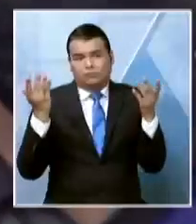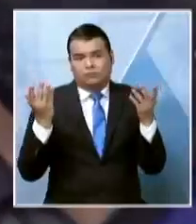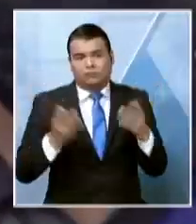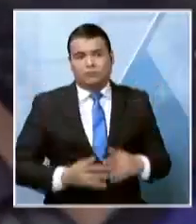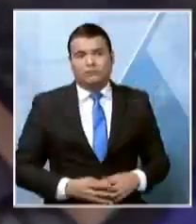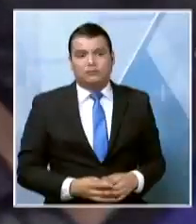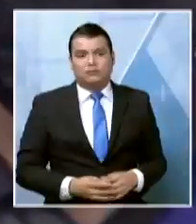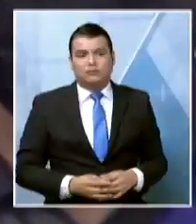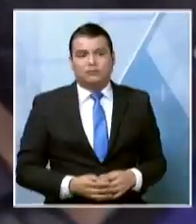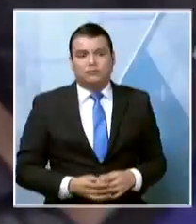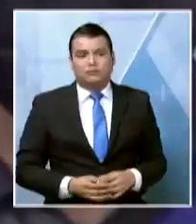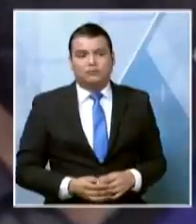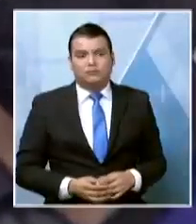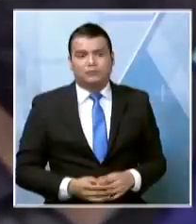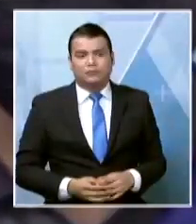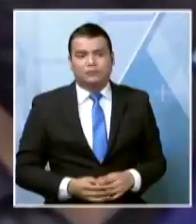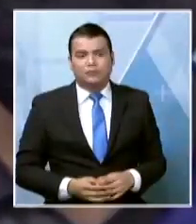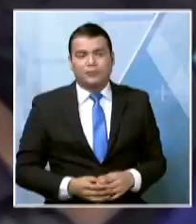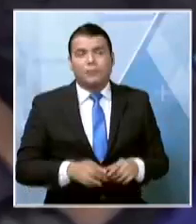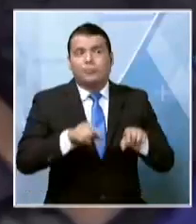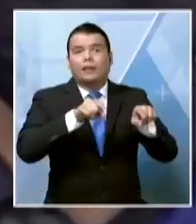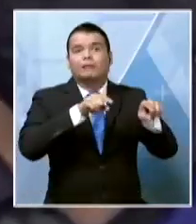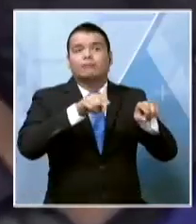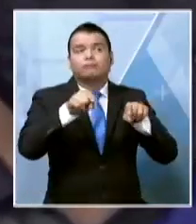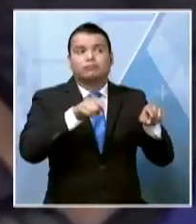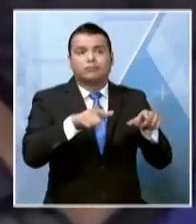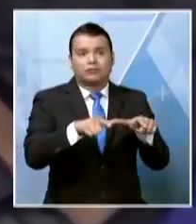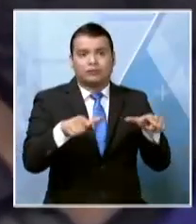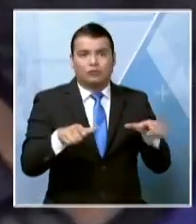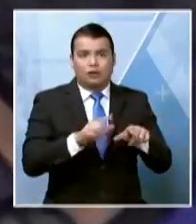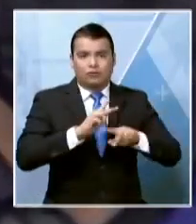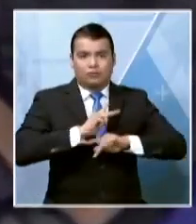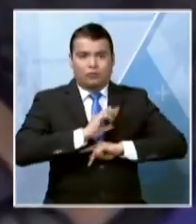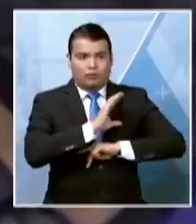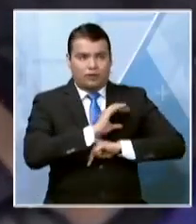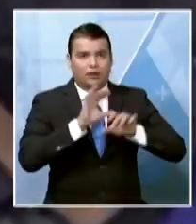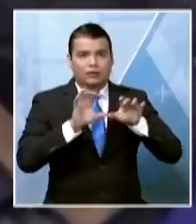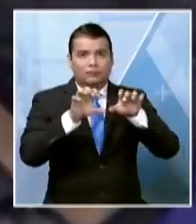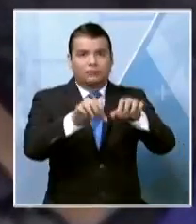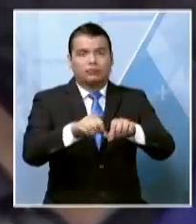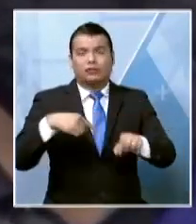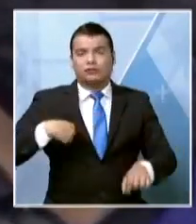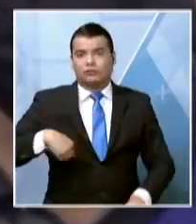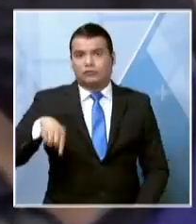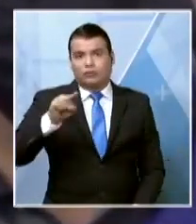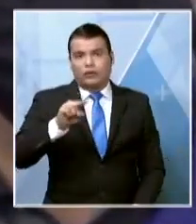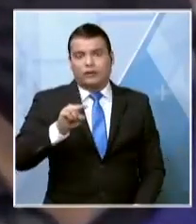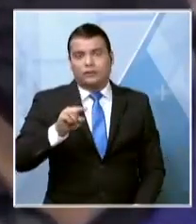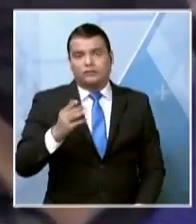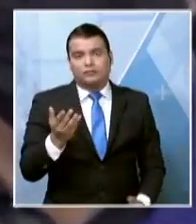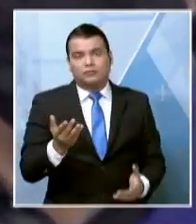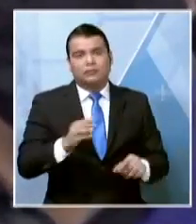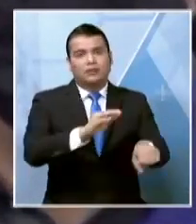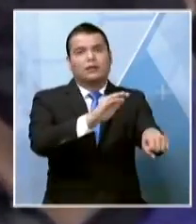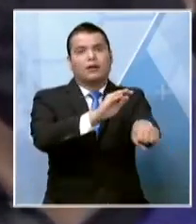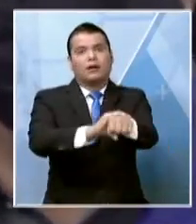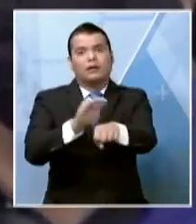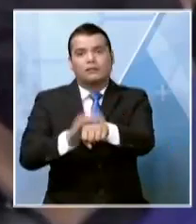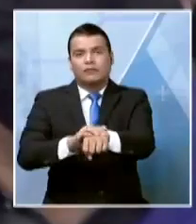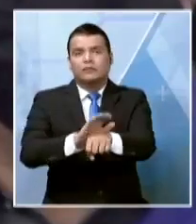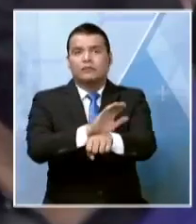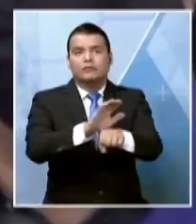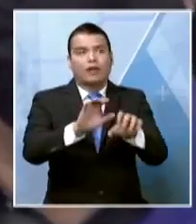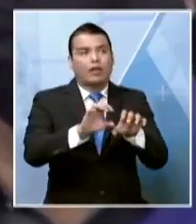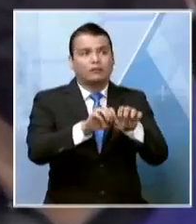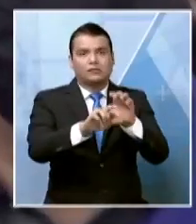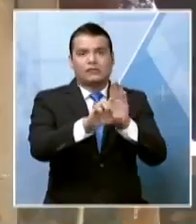ocupaciones ilegales en cualquiera de los predios del municipio y el mensaje para la comunidad es que por favor eviten entrar